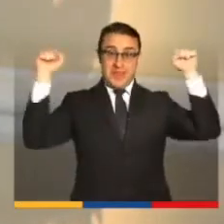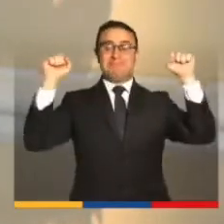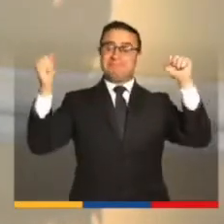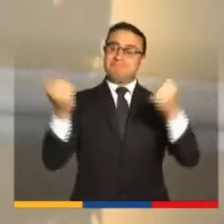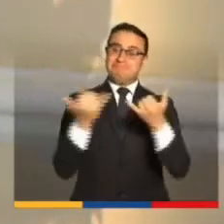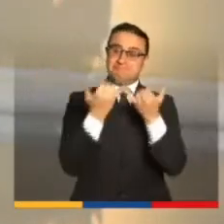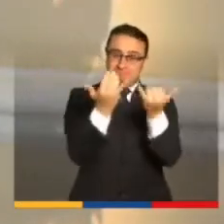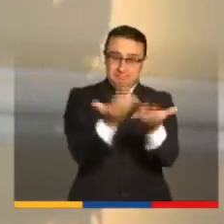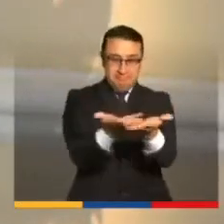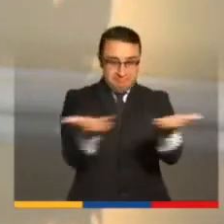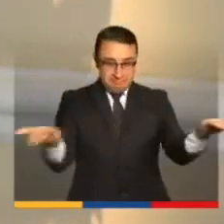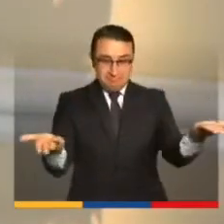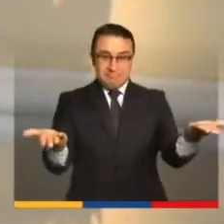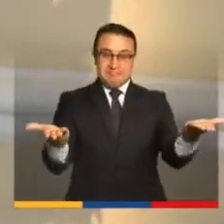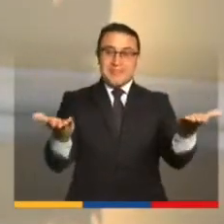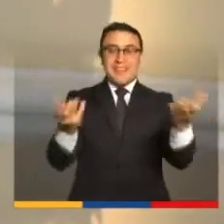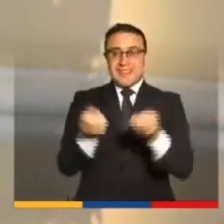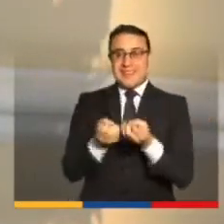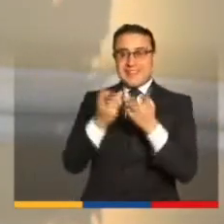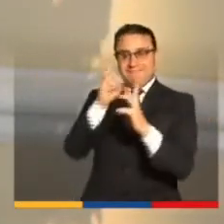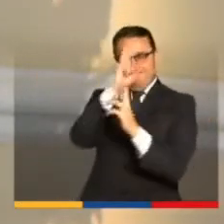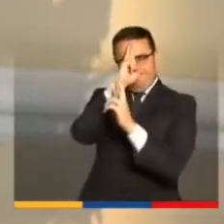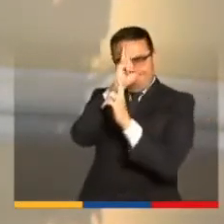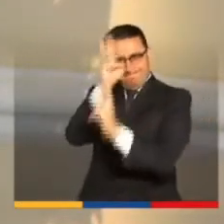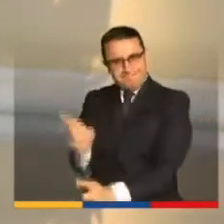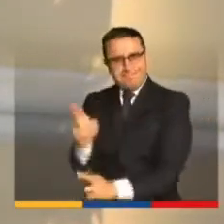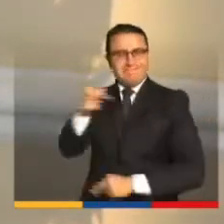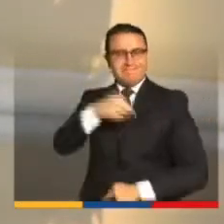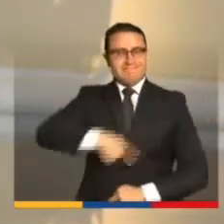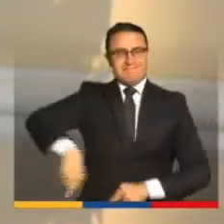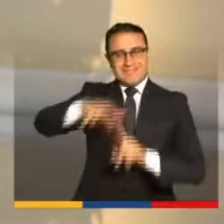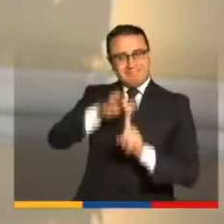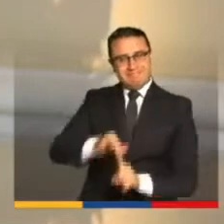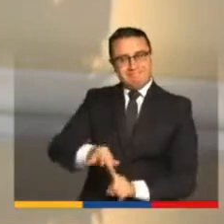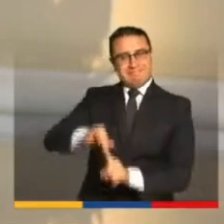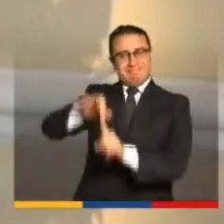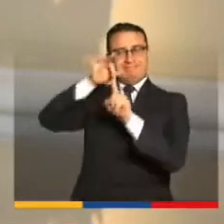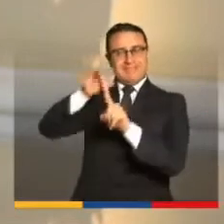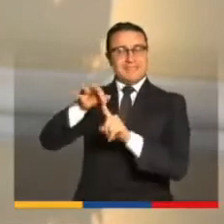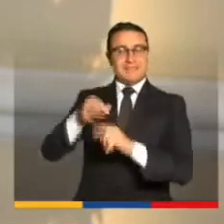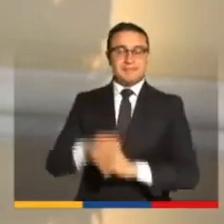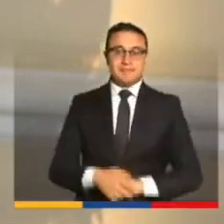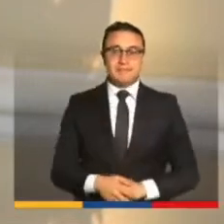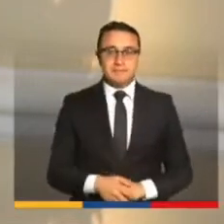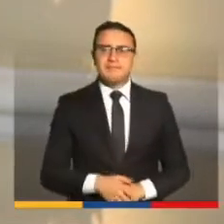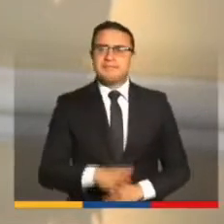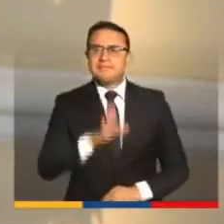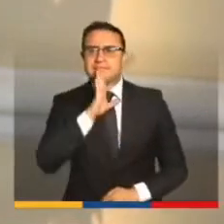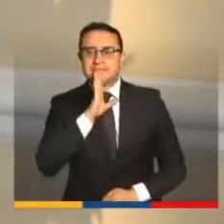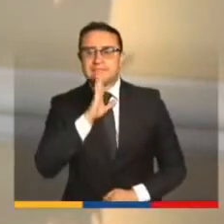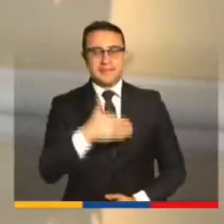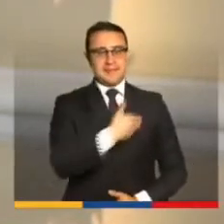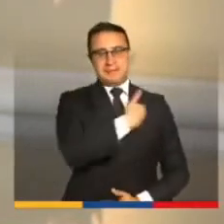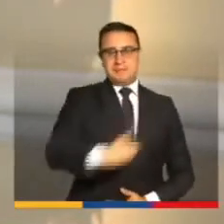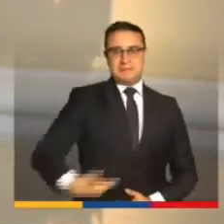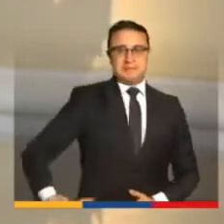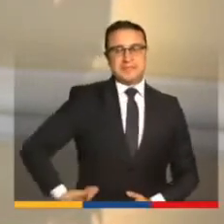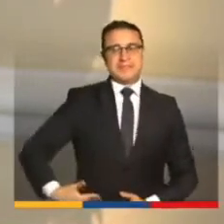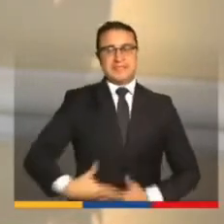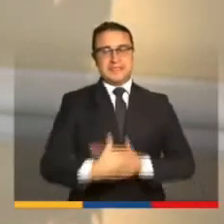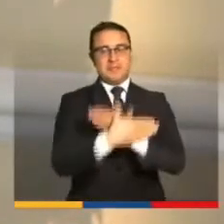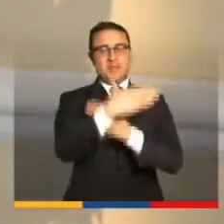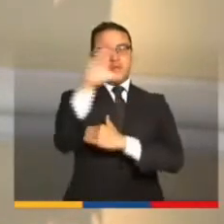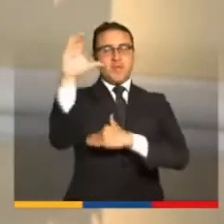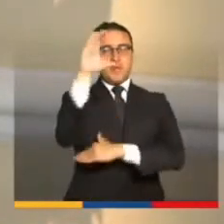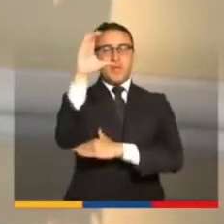con ustedes la entrega de un reconocimiento especial y meritorio por parte del señor presidente de la República de Colombia,